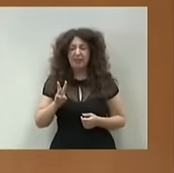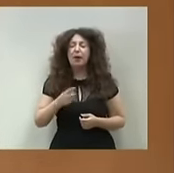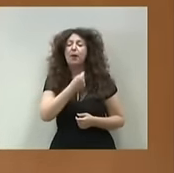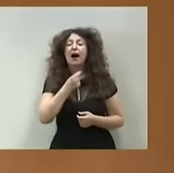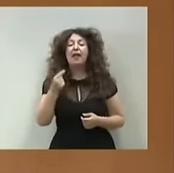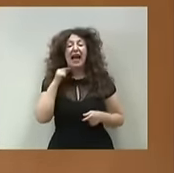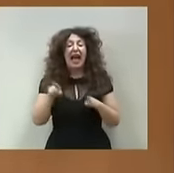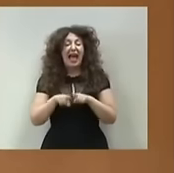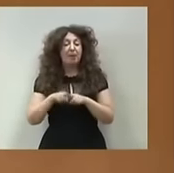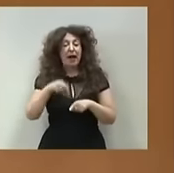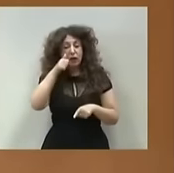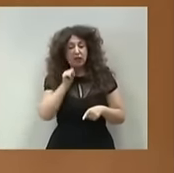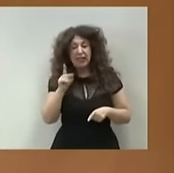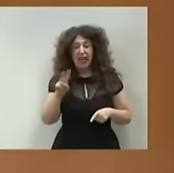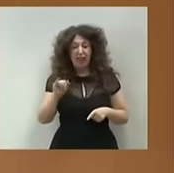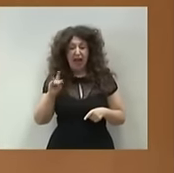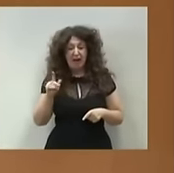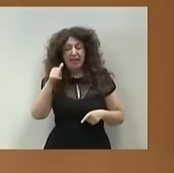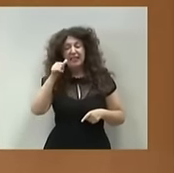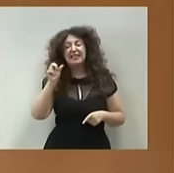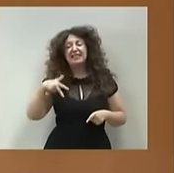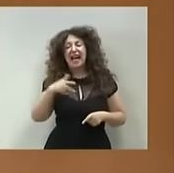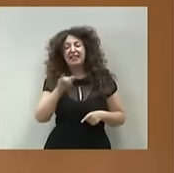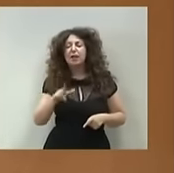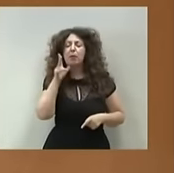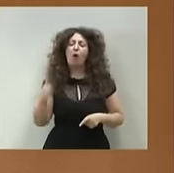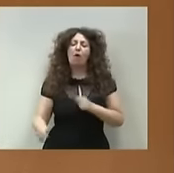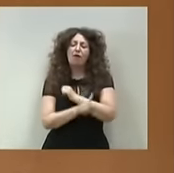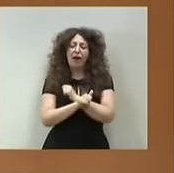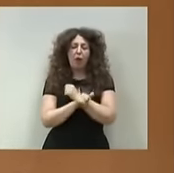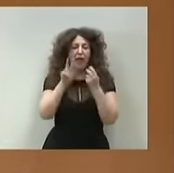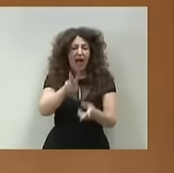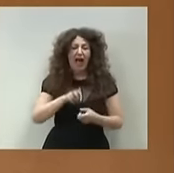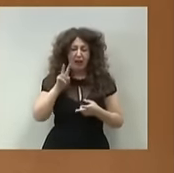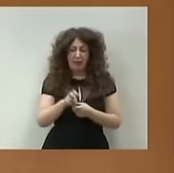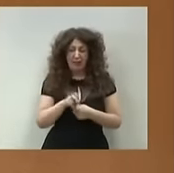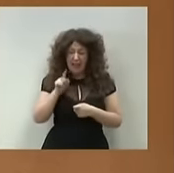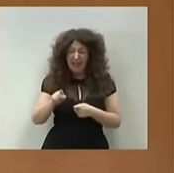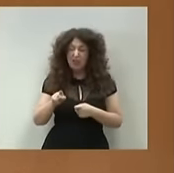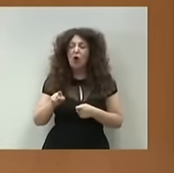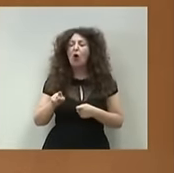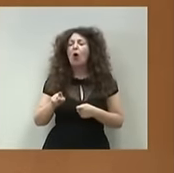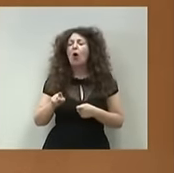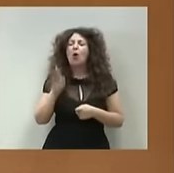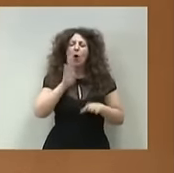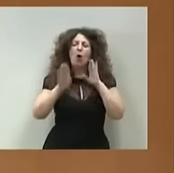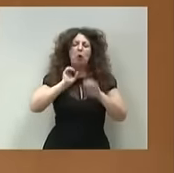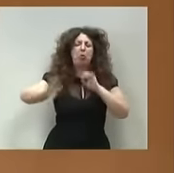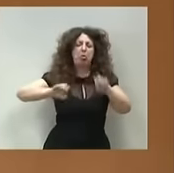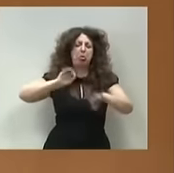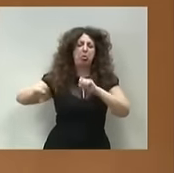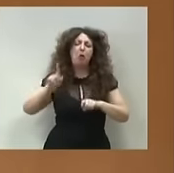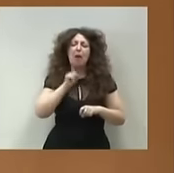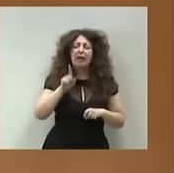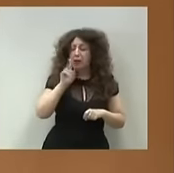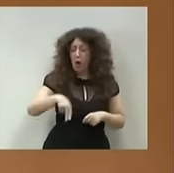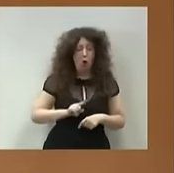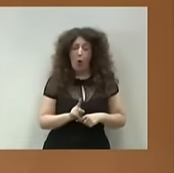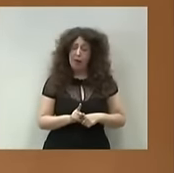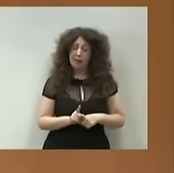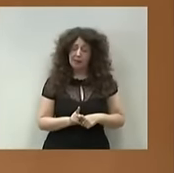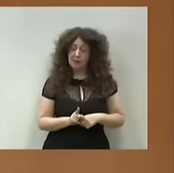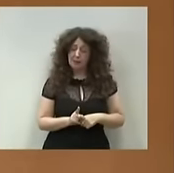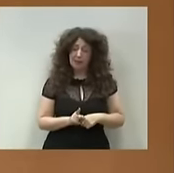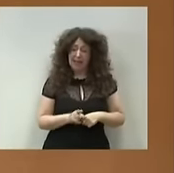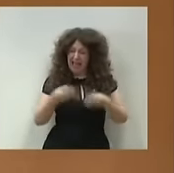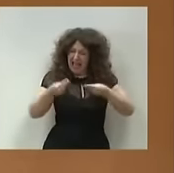Sánchez, por malversación, tráfico de influencias y fraude a la Hacienda Pública. Esto no es fango, señora ministra. Esto no es bulo. Estos son hechos. Y ustedes